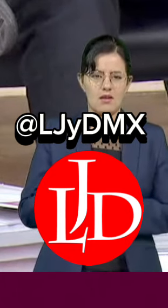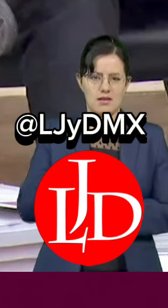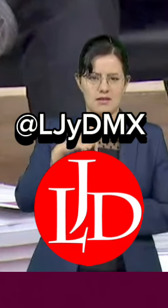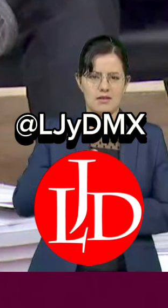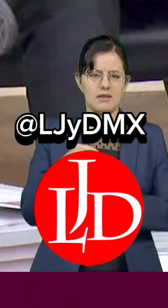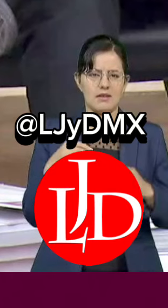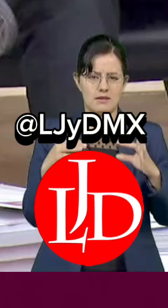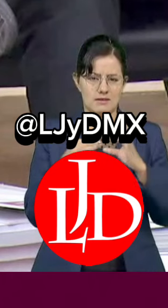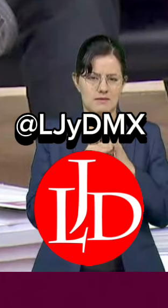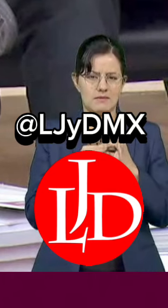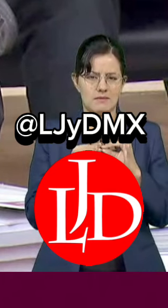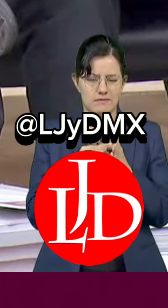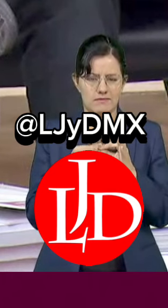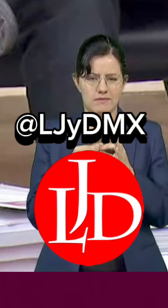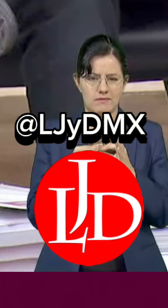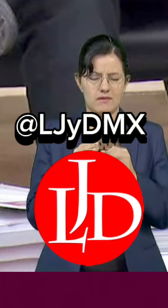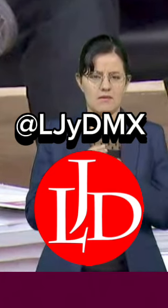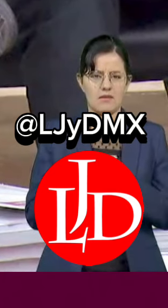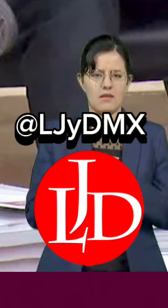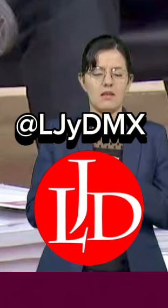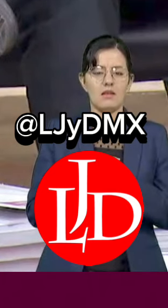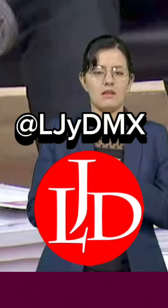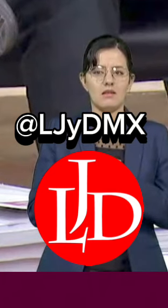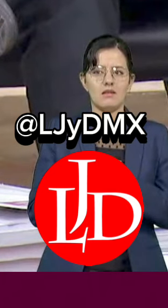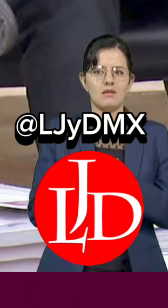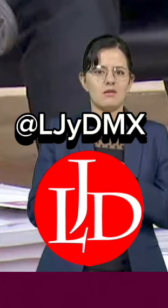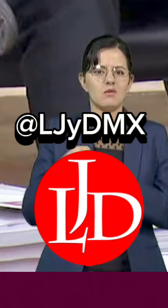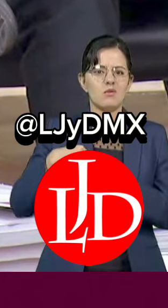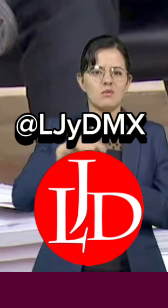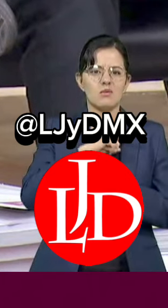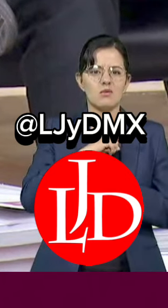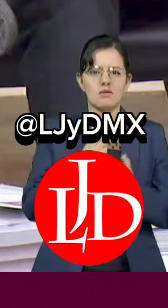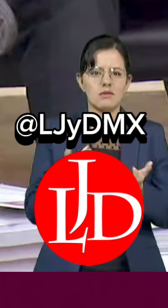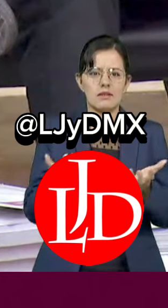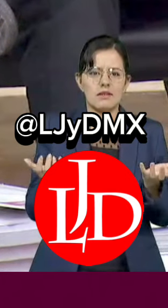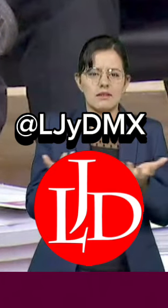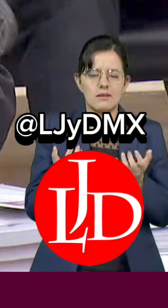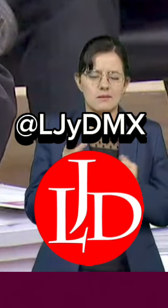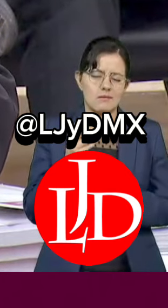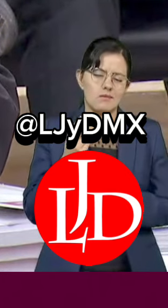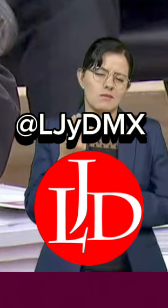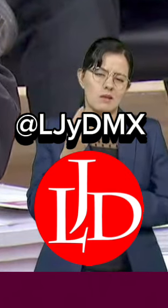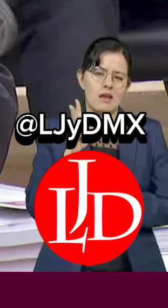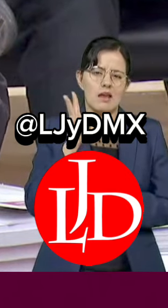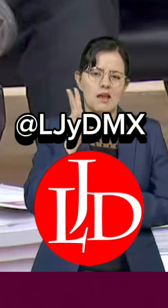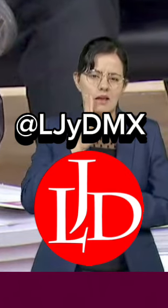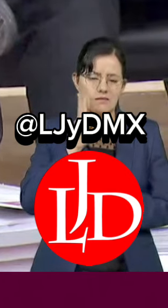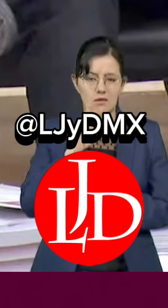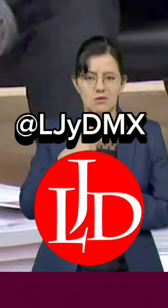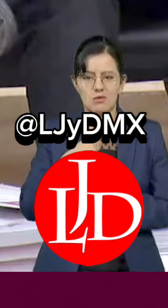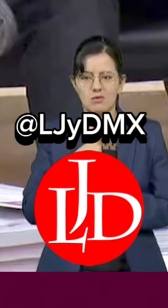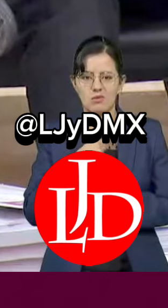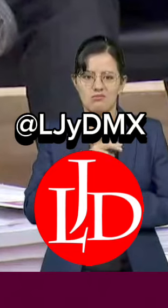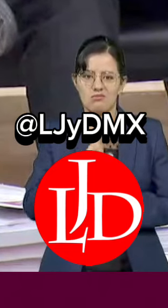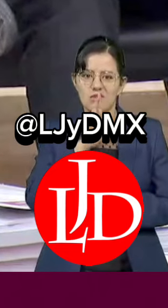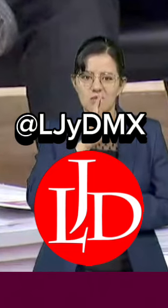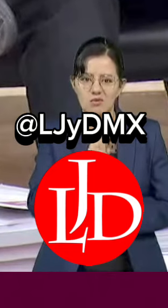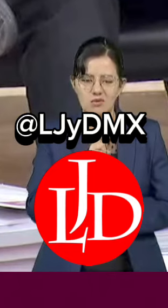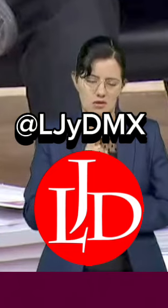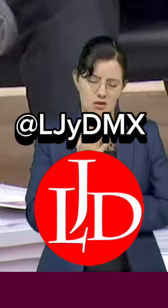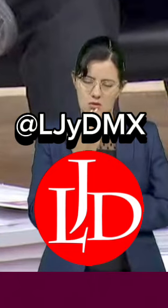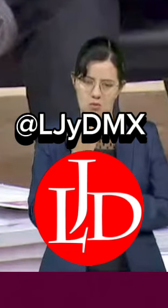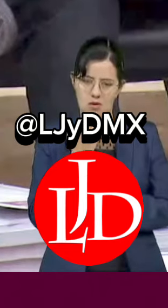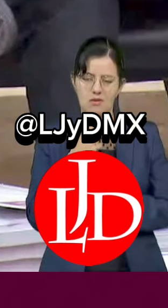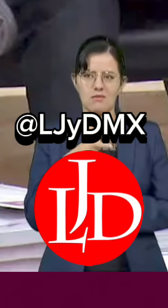se plantea, en realidad lo que deberíamos hacer, encontrar la manera, yo no tengo el camino, para que